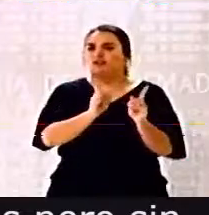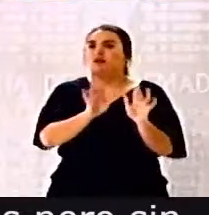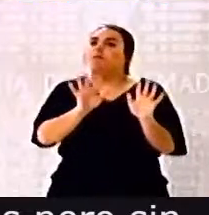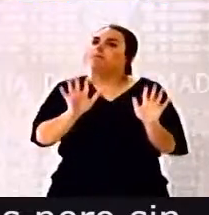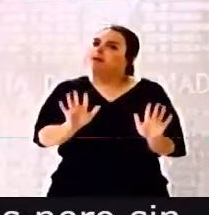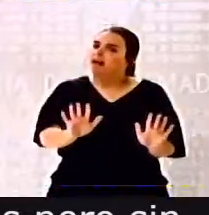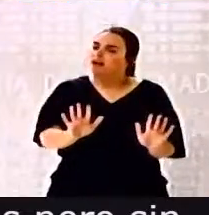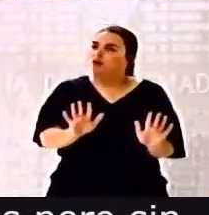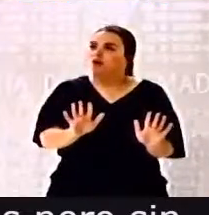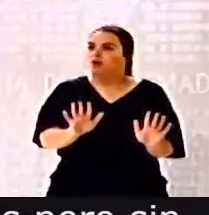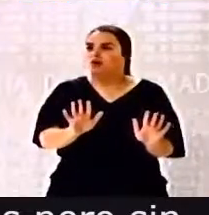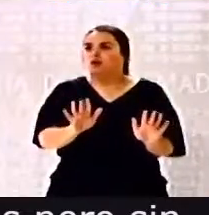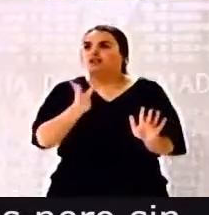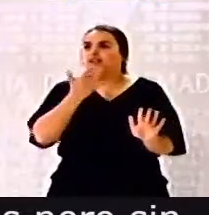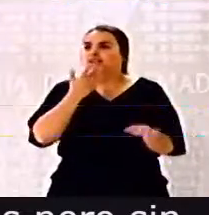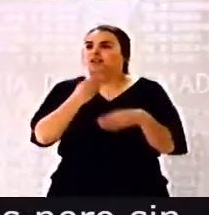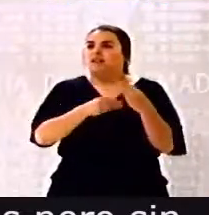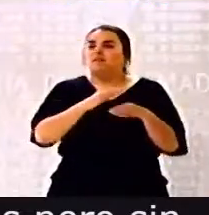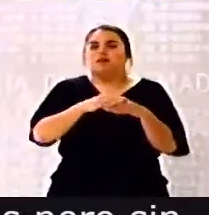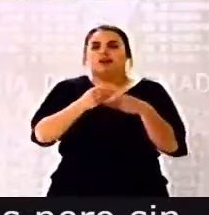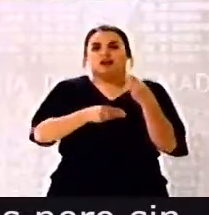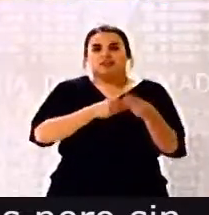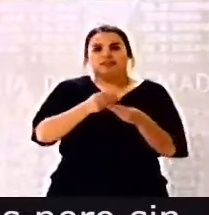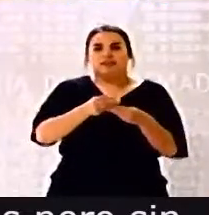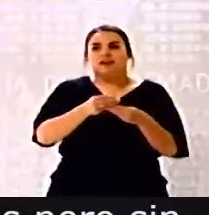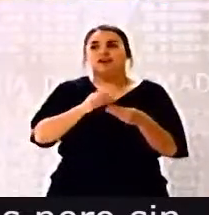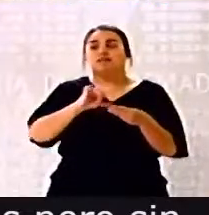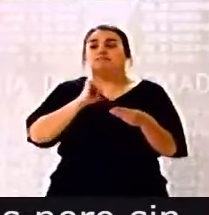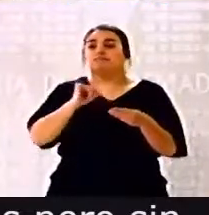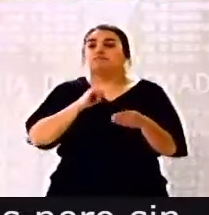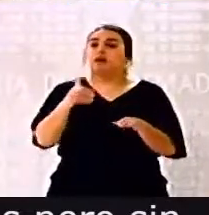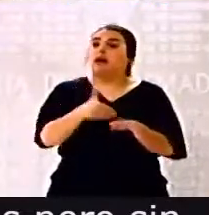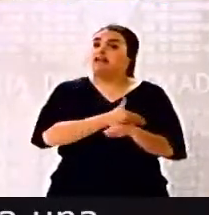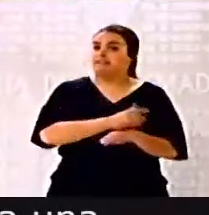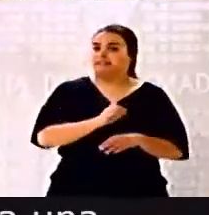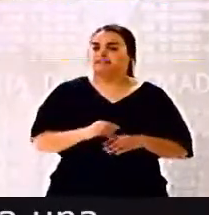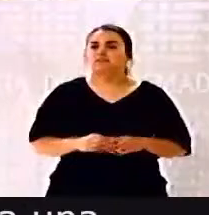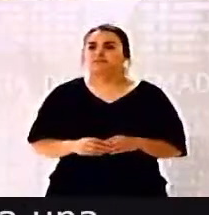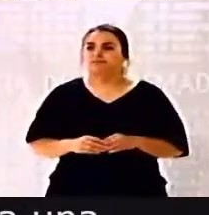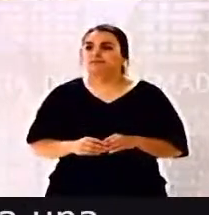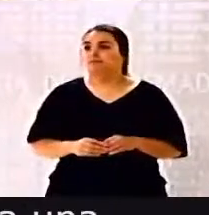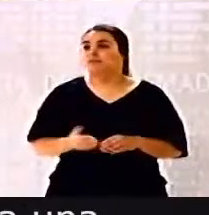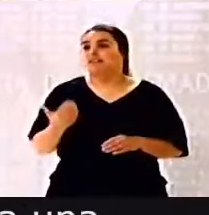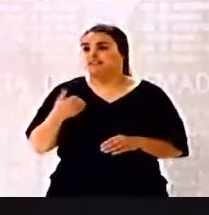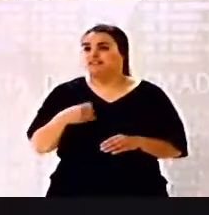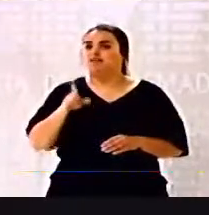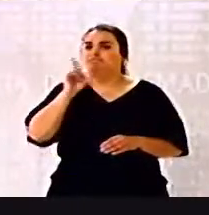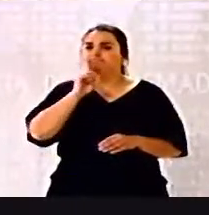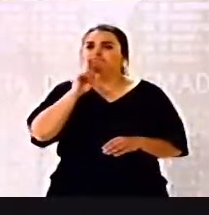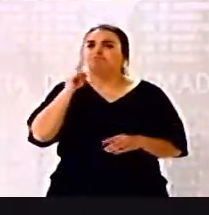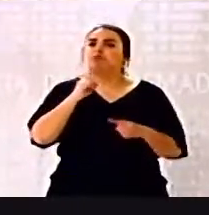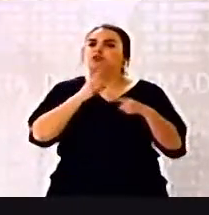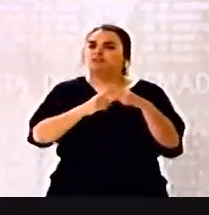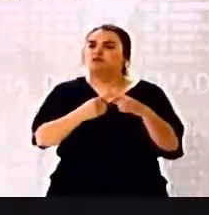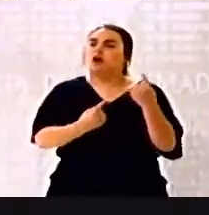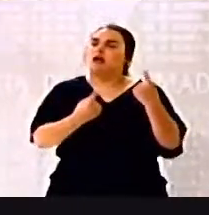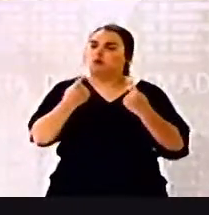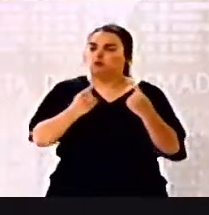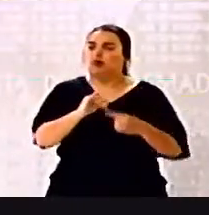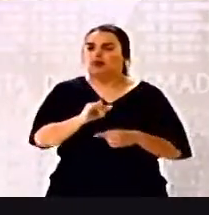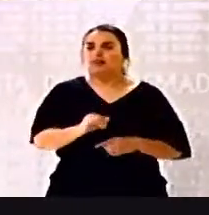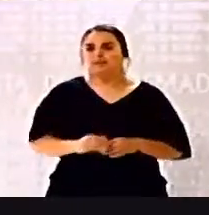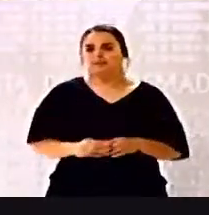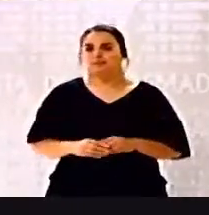cribados, para realizarse una intervención quirúrgica. Y ya hemos tenido algún falso positivo en ese sentido.